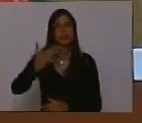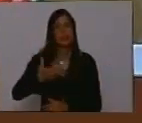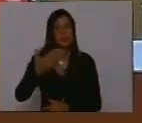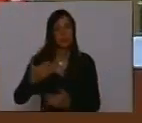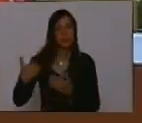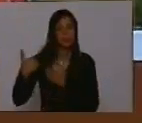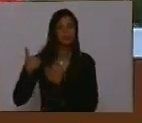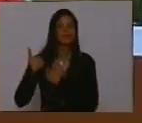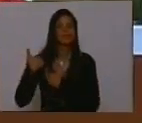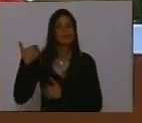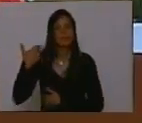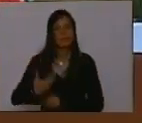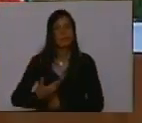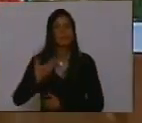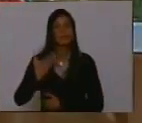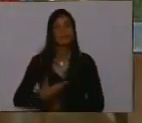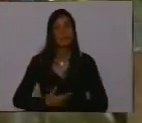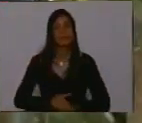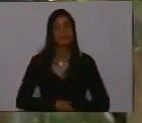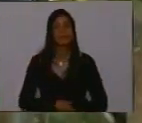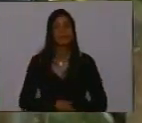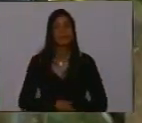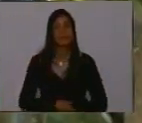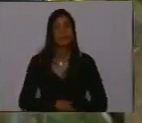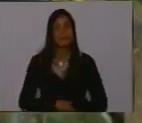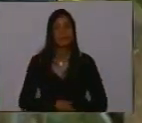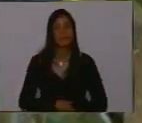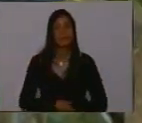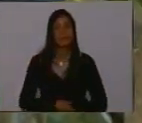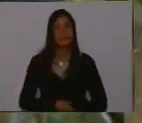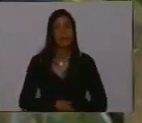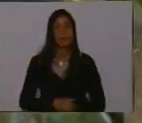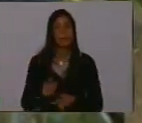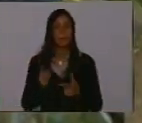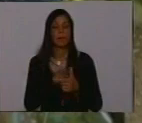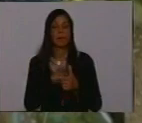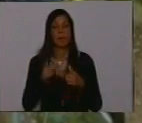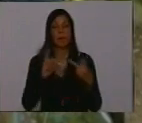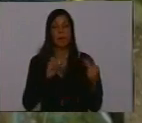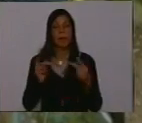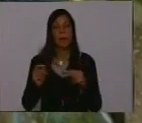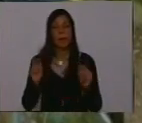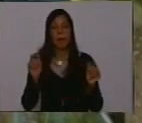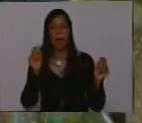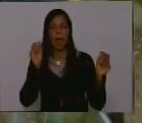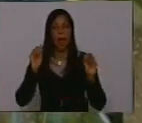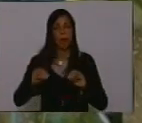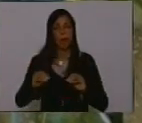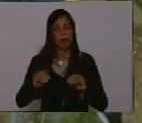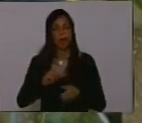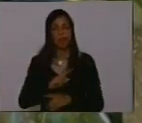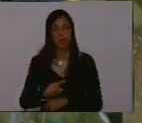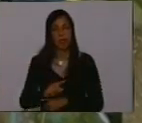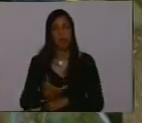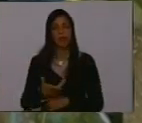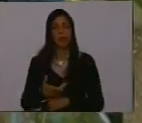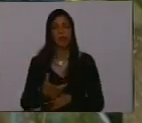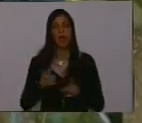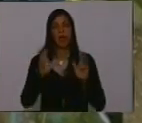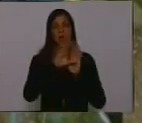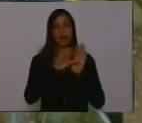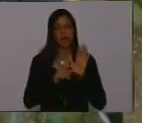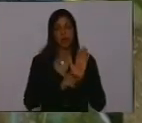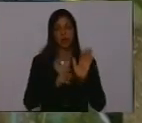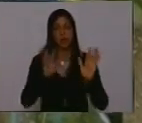papel predominante. Todo esto necesita la aprobación en un futuro de esta nueva